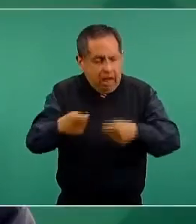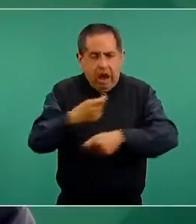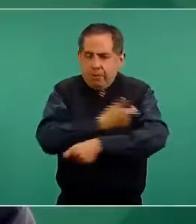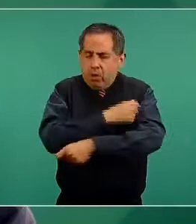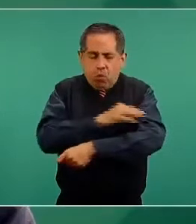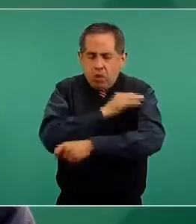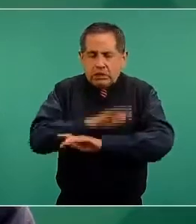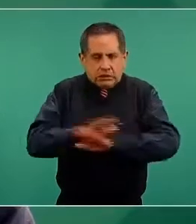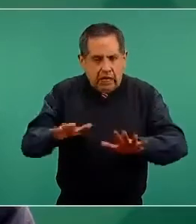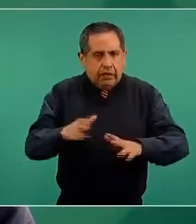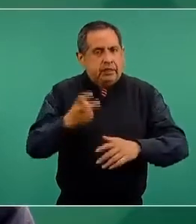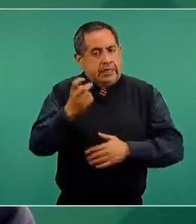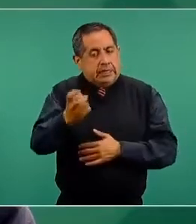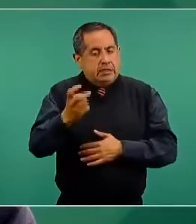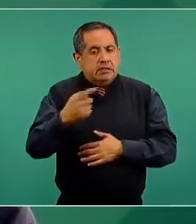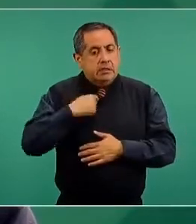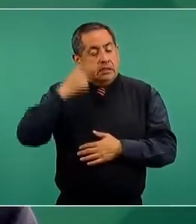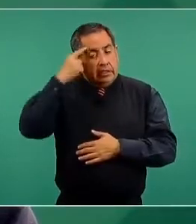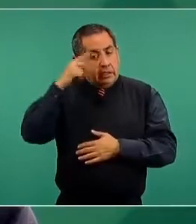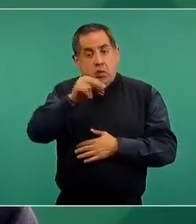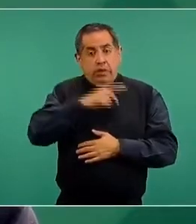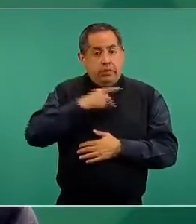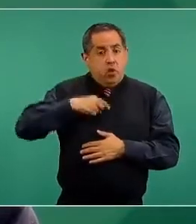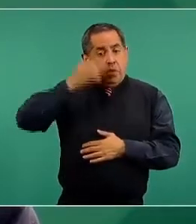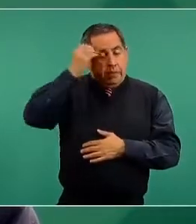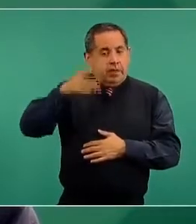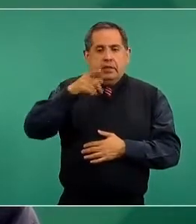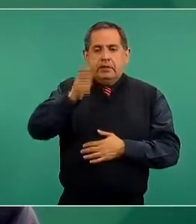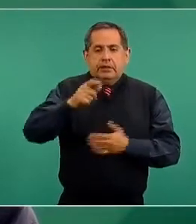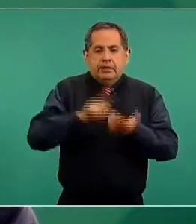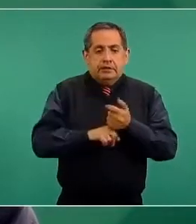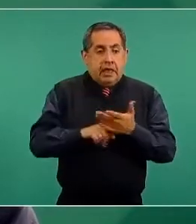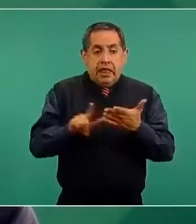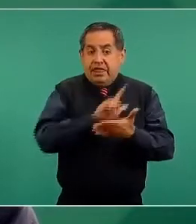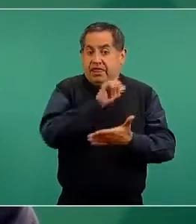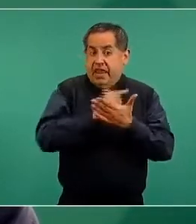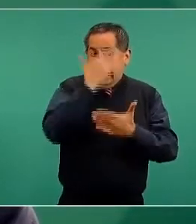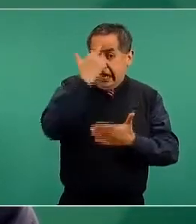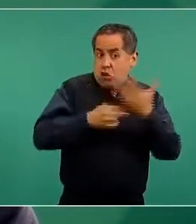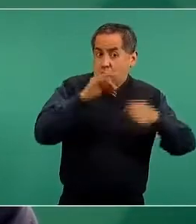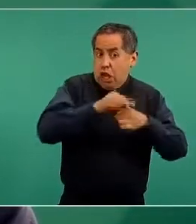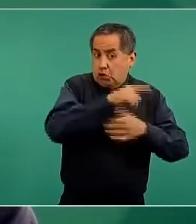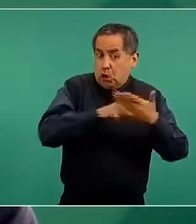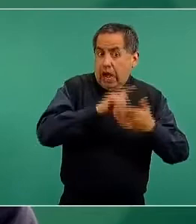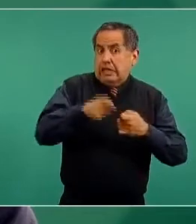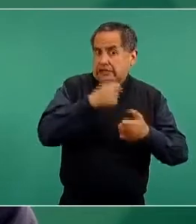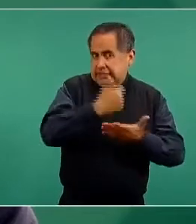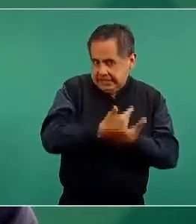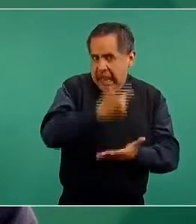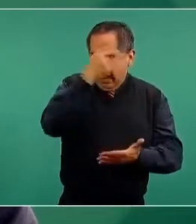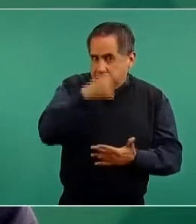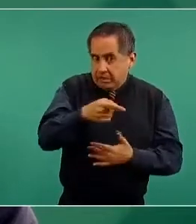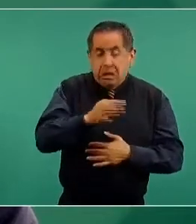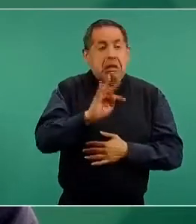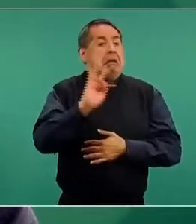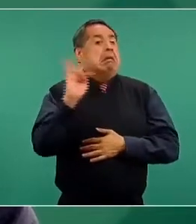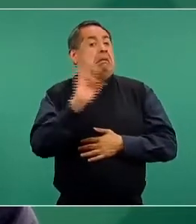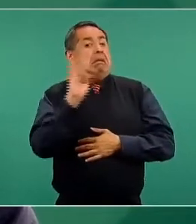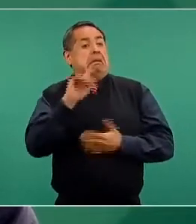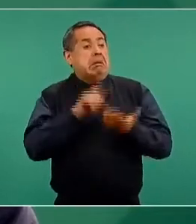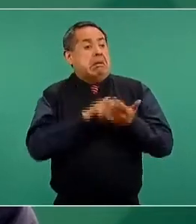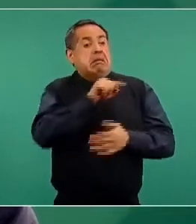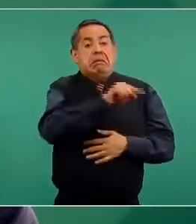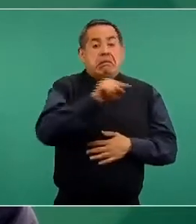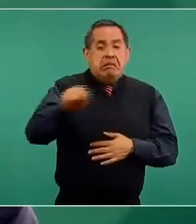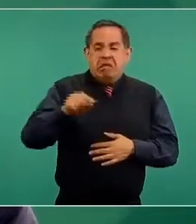en especial no se nos debe olvidar que los delitos electorales ya son considerados graves. Entonces, si alguien